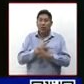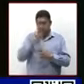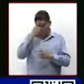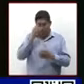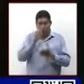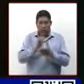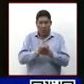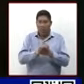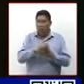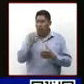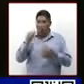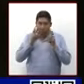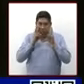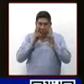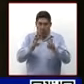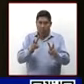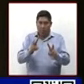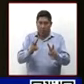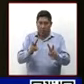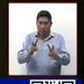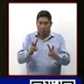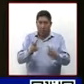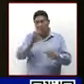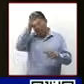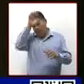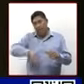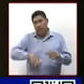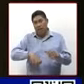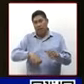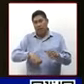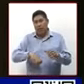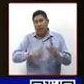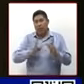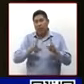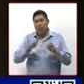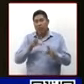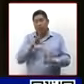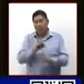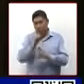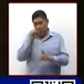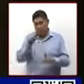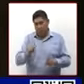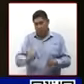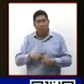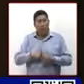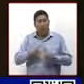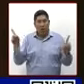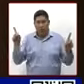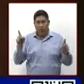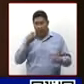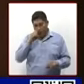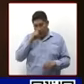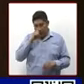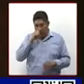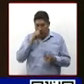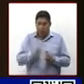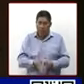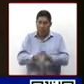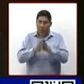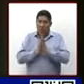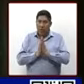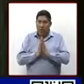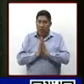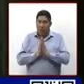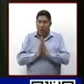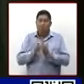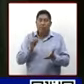no hay otros ojos que lo puedan ver para quitar los afiches y así no ser identificado. Sin embargo, se pide a